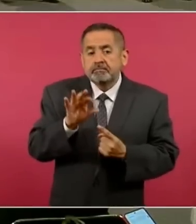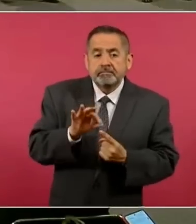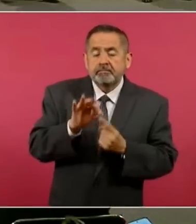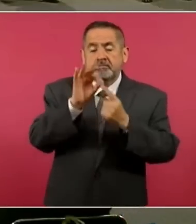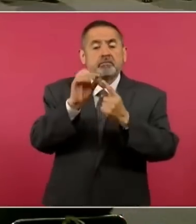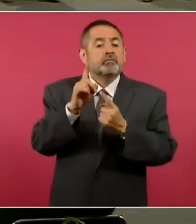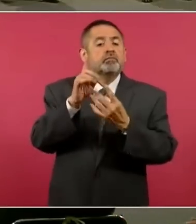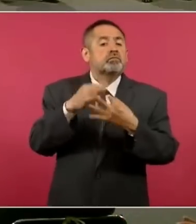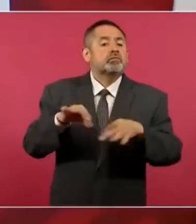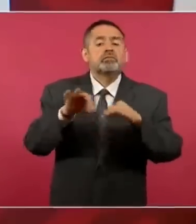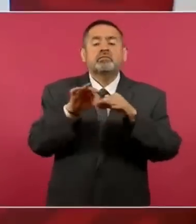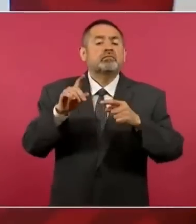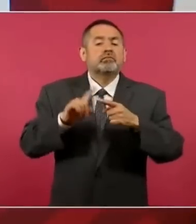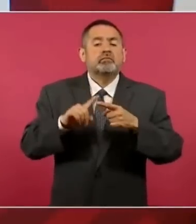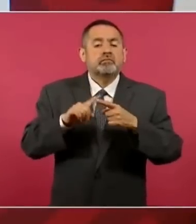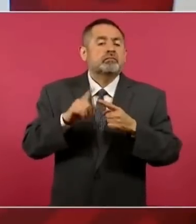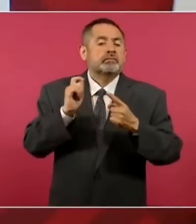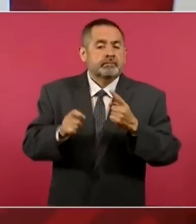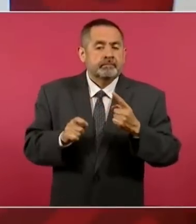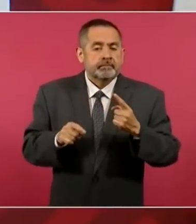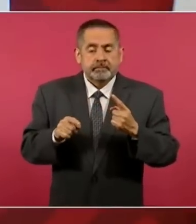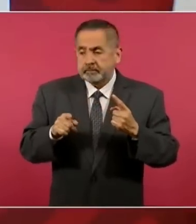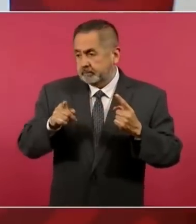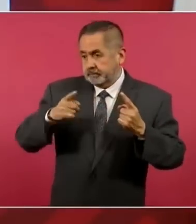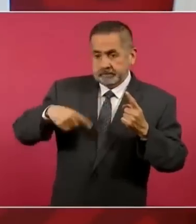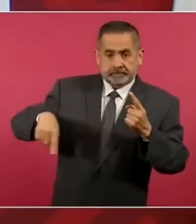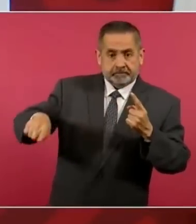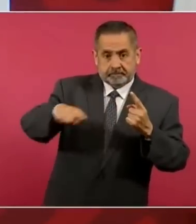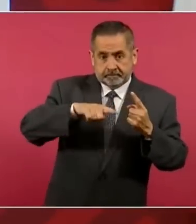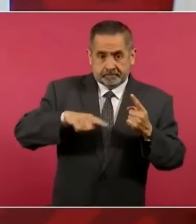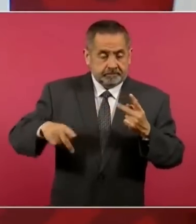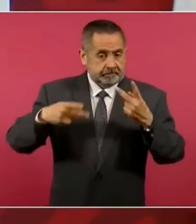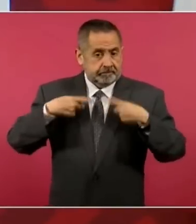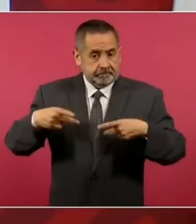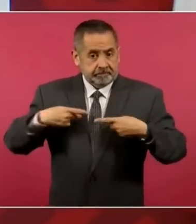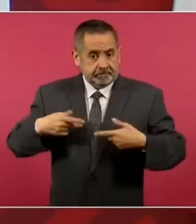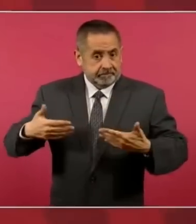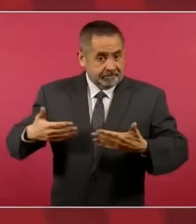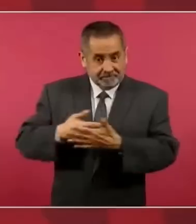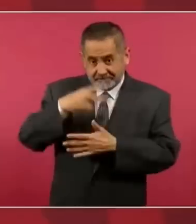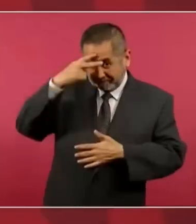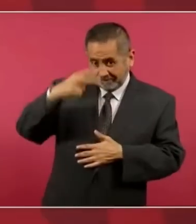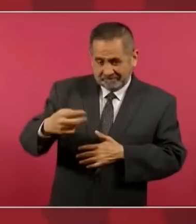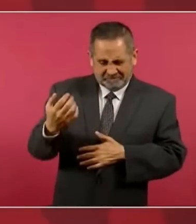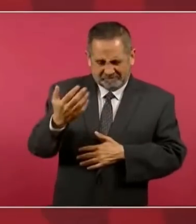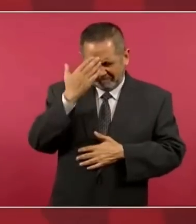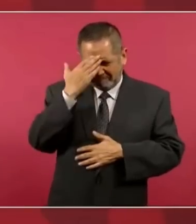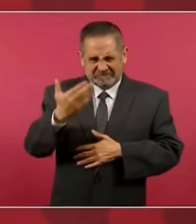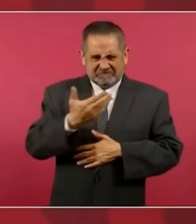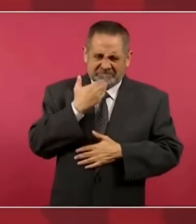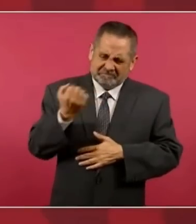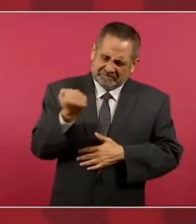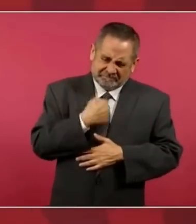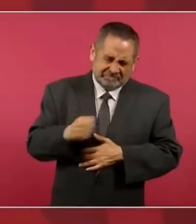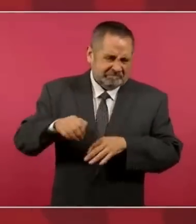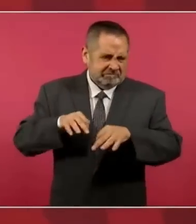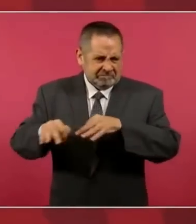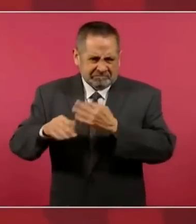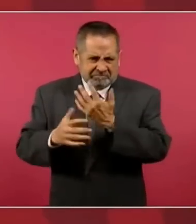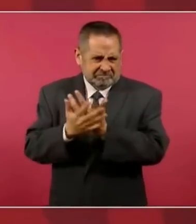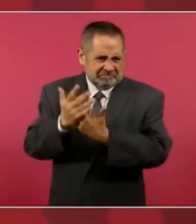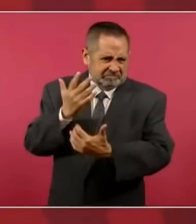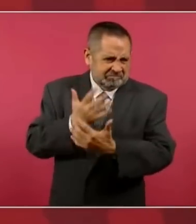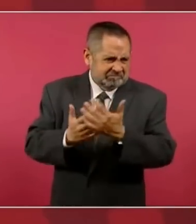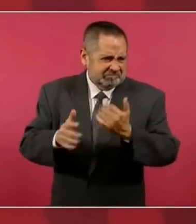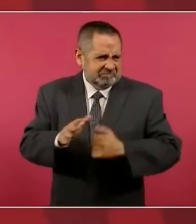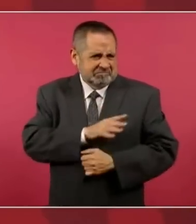mucho la calidad de la fuerza de trabajo de México,